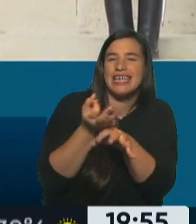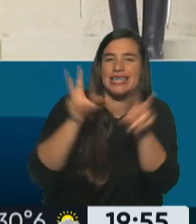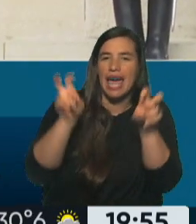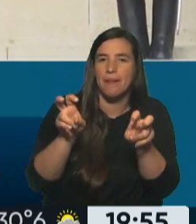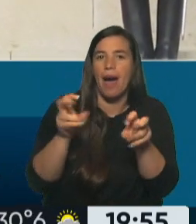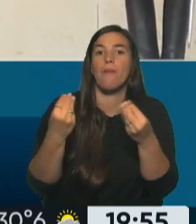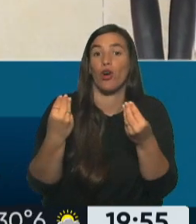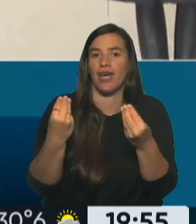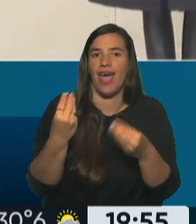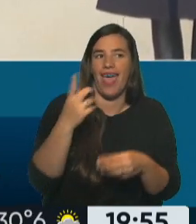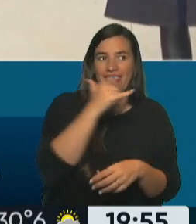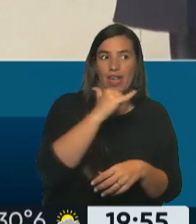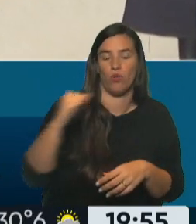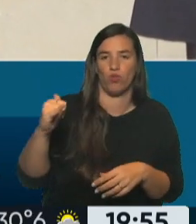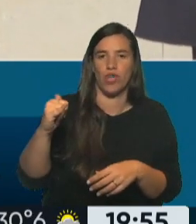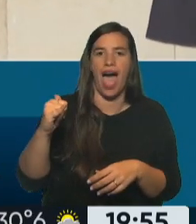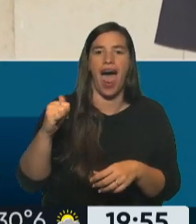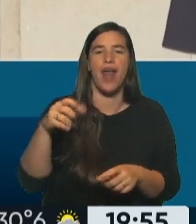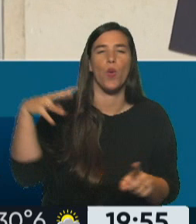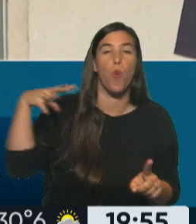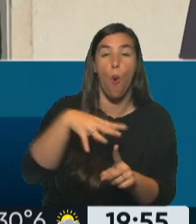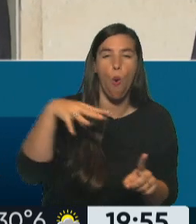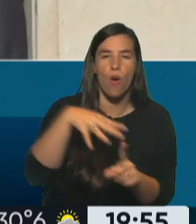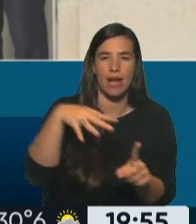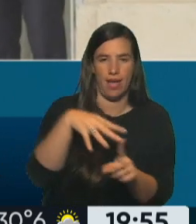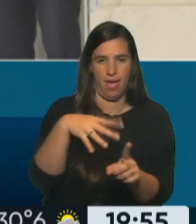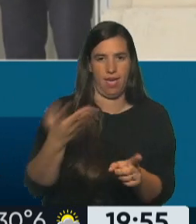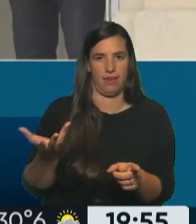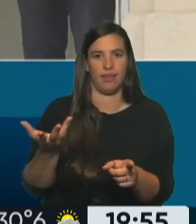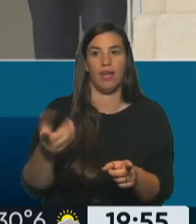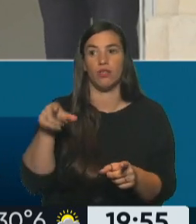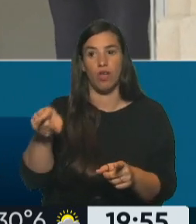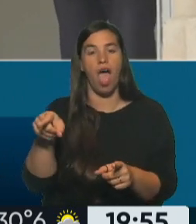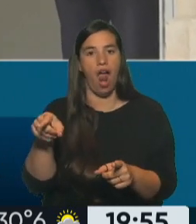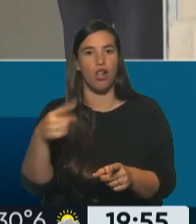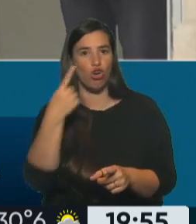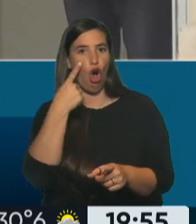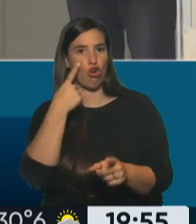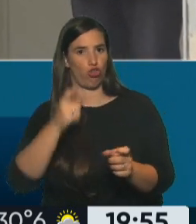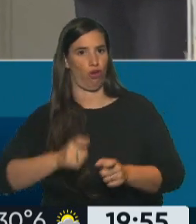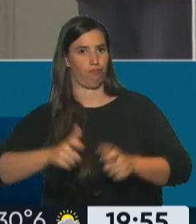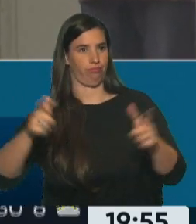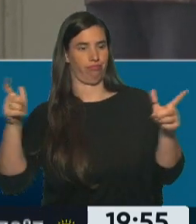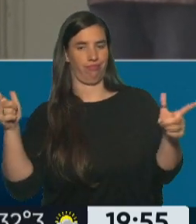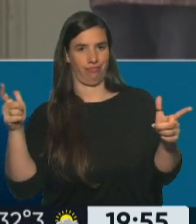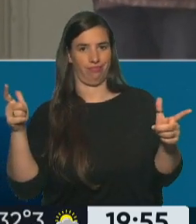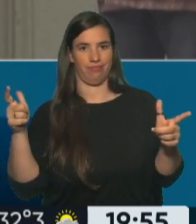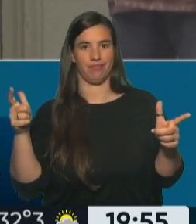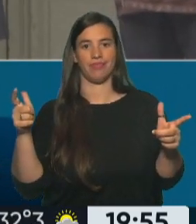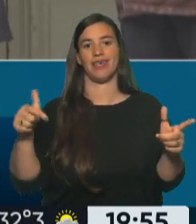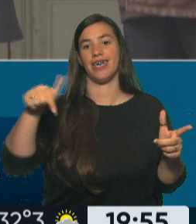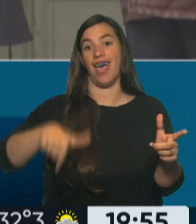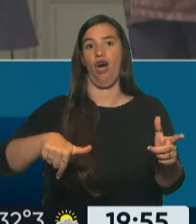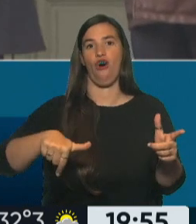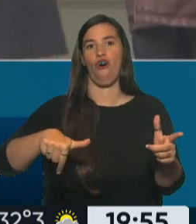denunciar lo que diríamos acá bullying, ¿no? Sí. El acoso escolar. Esto fue una de las cuestiones que le dio más popularidad y que se convierte hoy